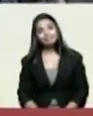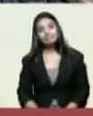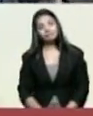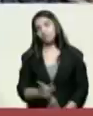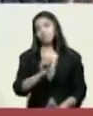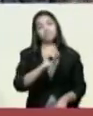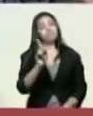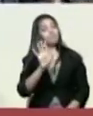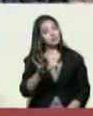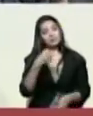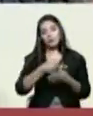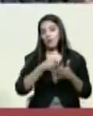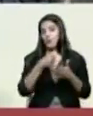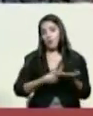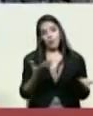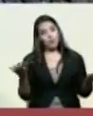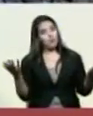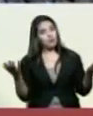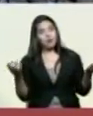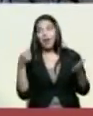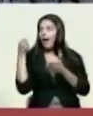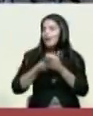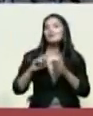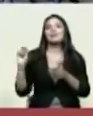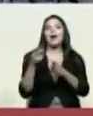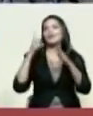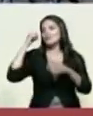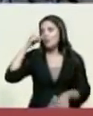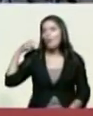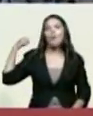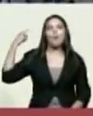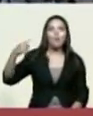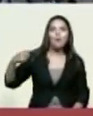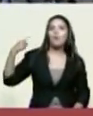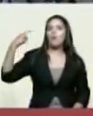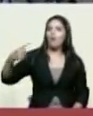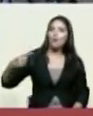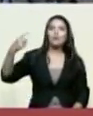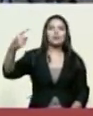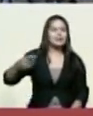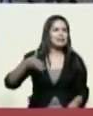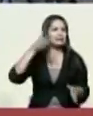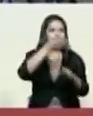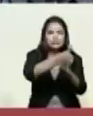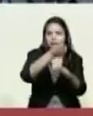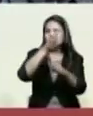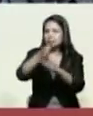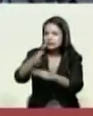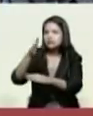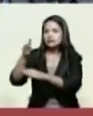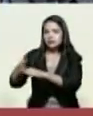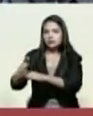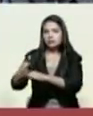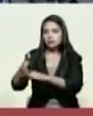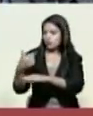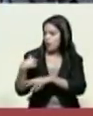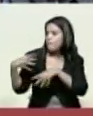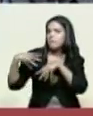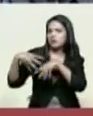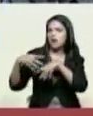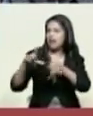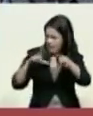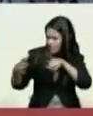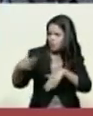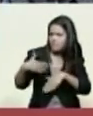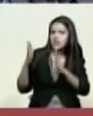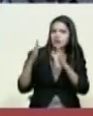Así no es la lucha. Una lucha es de todos los días y en todos los espacios, ¿eh? Entonces yo salgo a marchar, ya yo tengo mi casa,